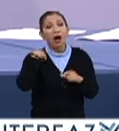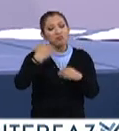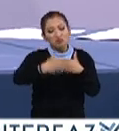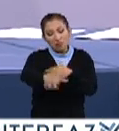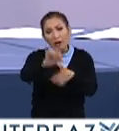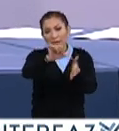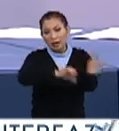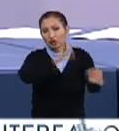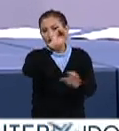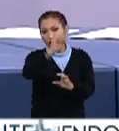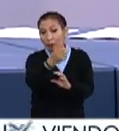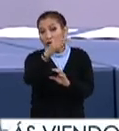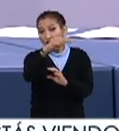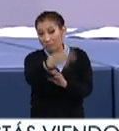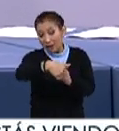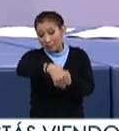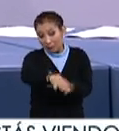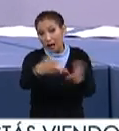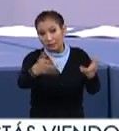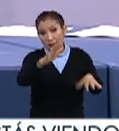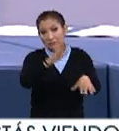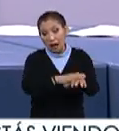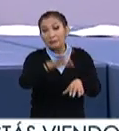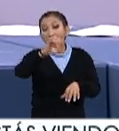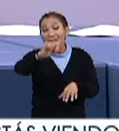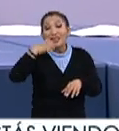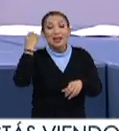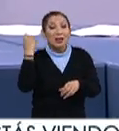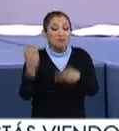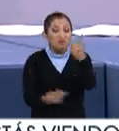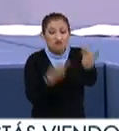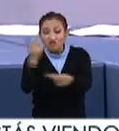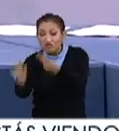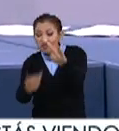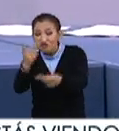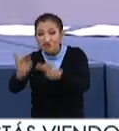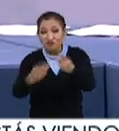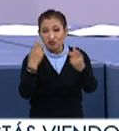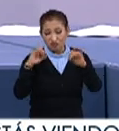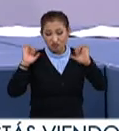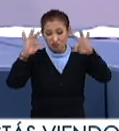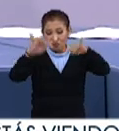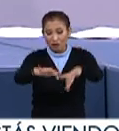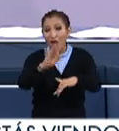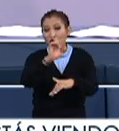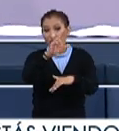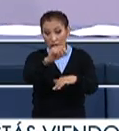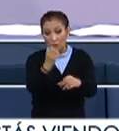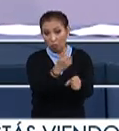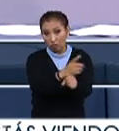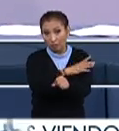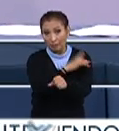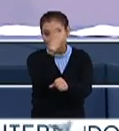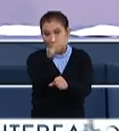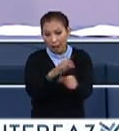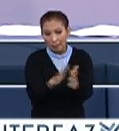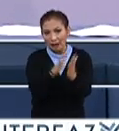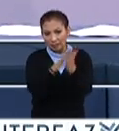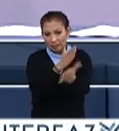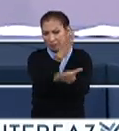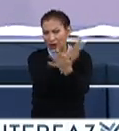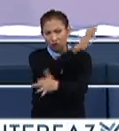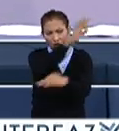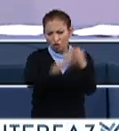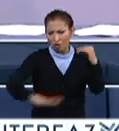durante los meses de octubre y noviembre se realizarán 20 foros más en los cuales se tiene la oportunidad de participar